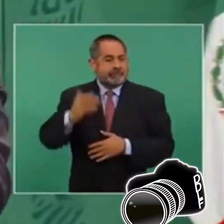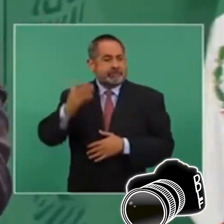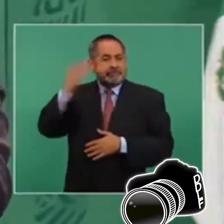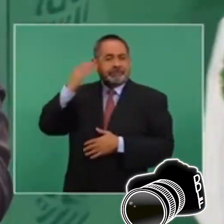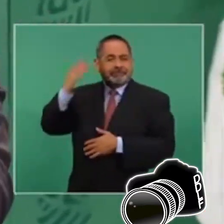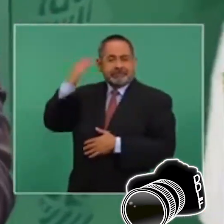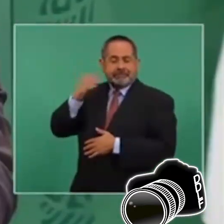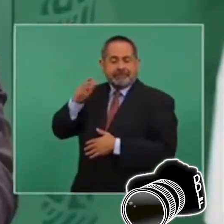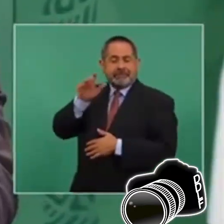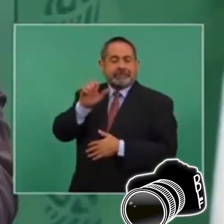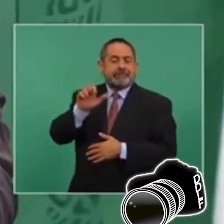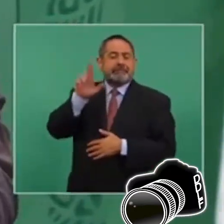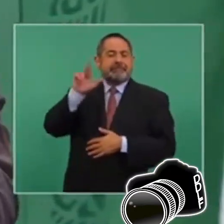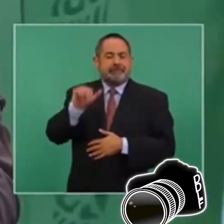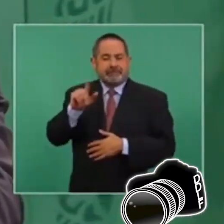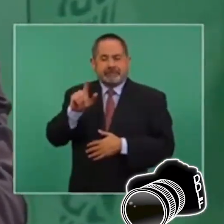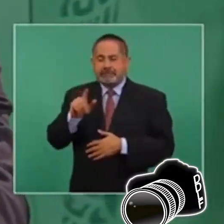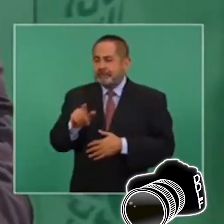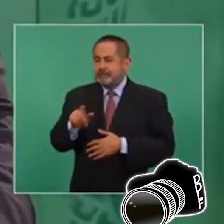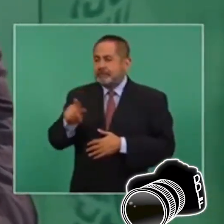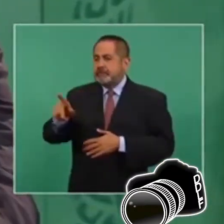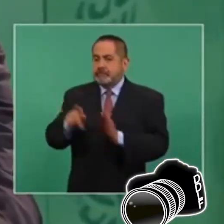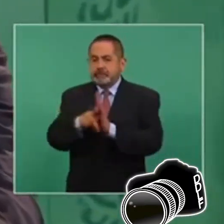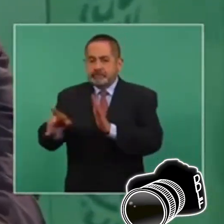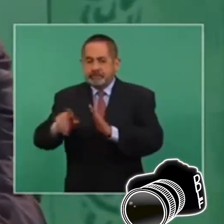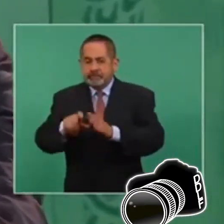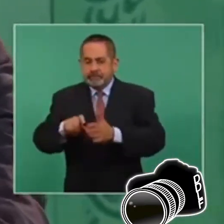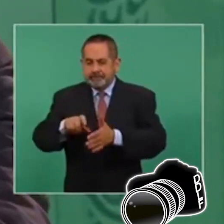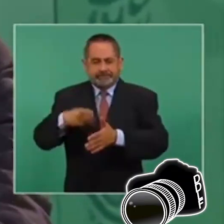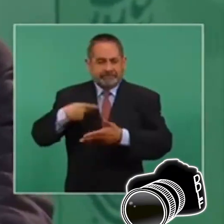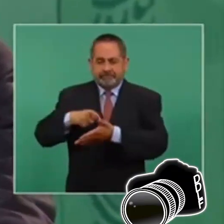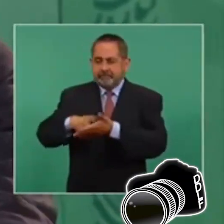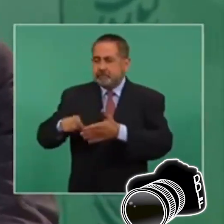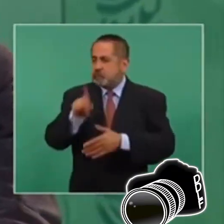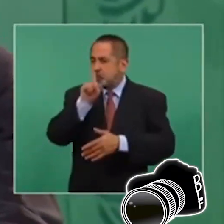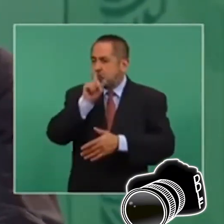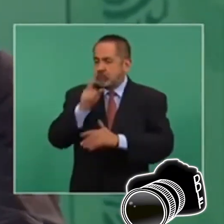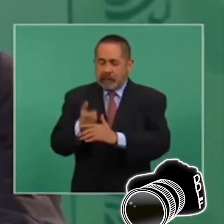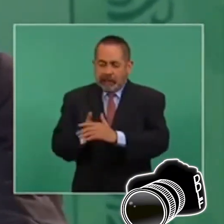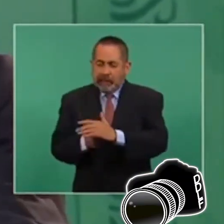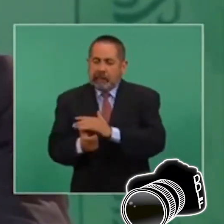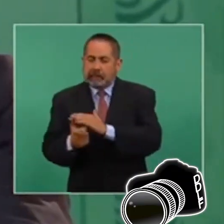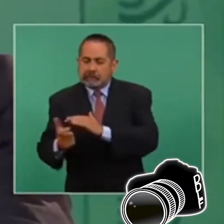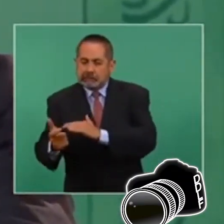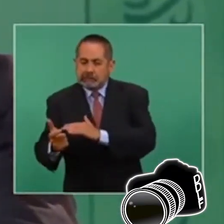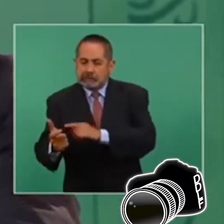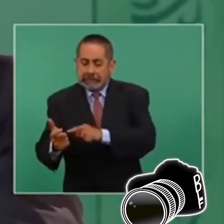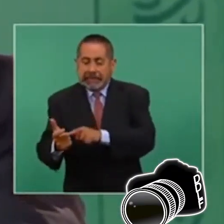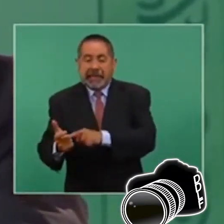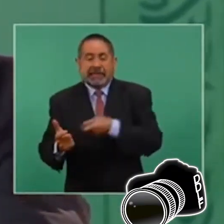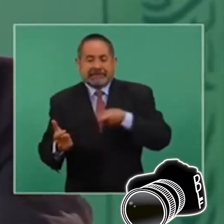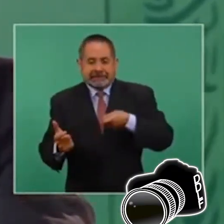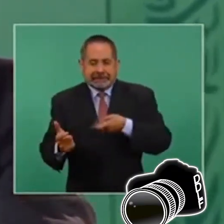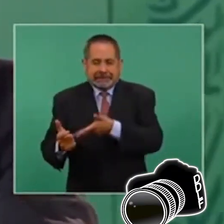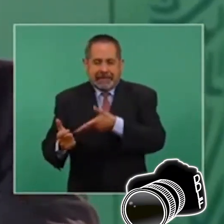los periodistas ya no este se